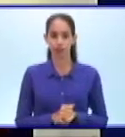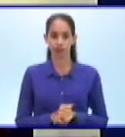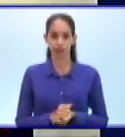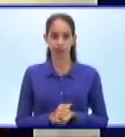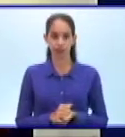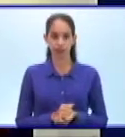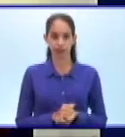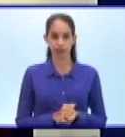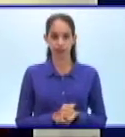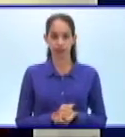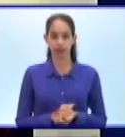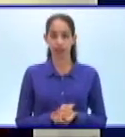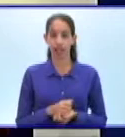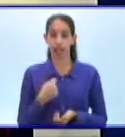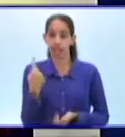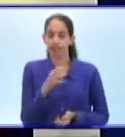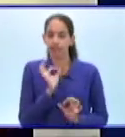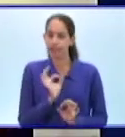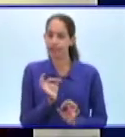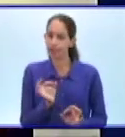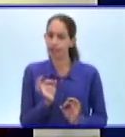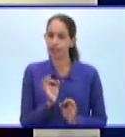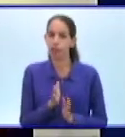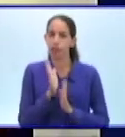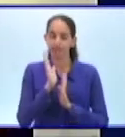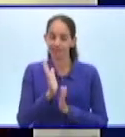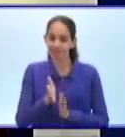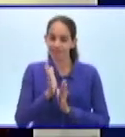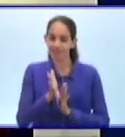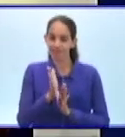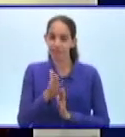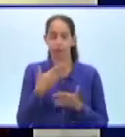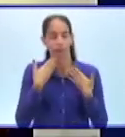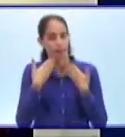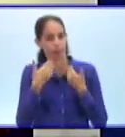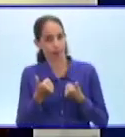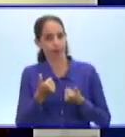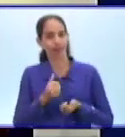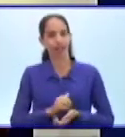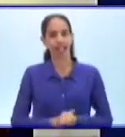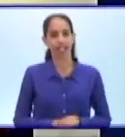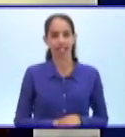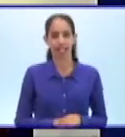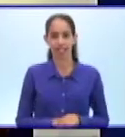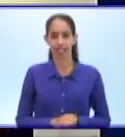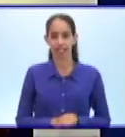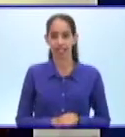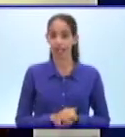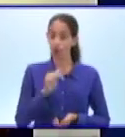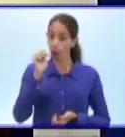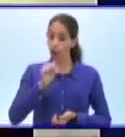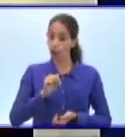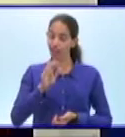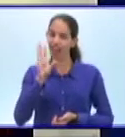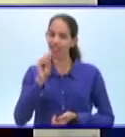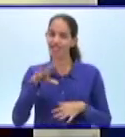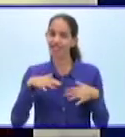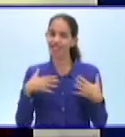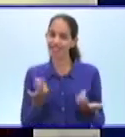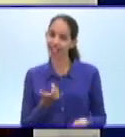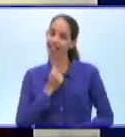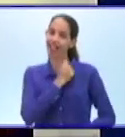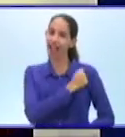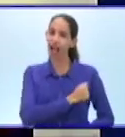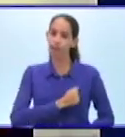atravesando, que nos va guiando para que las cosas nos queden mejor. Y estamos hablando del